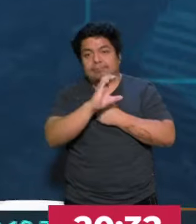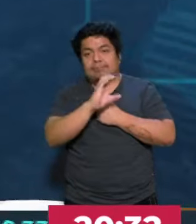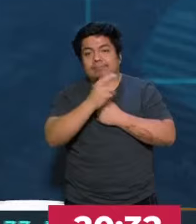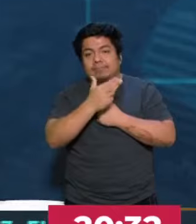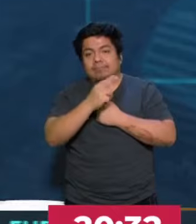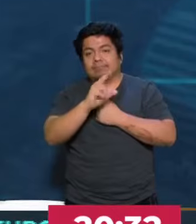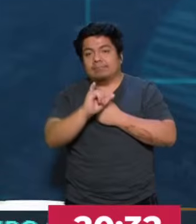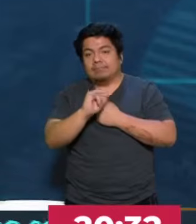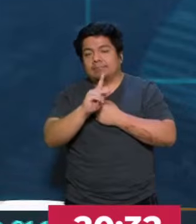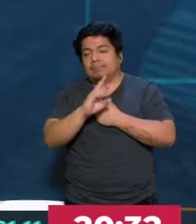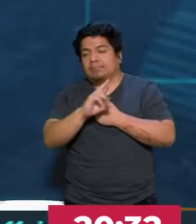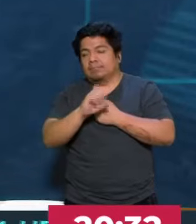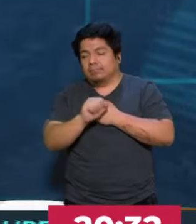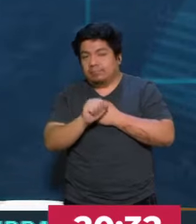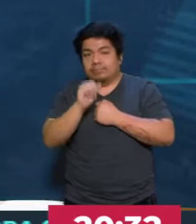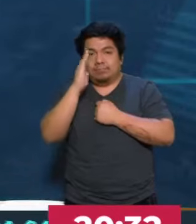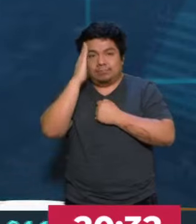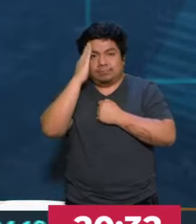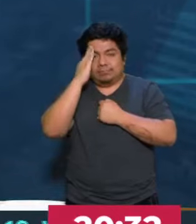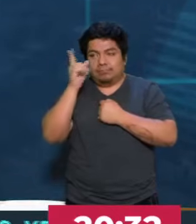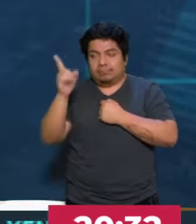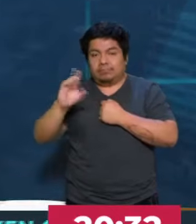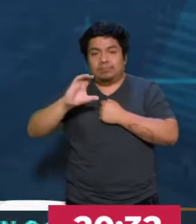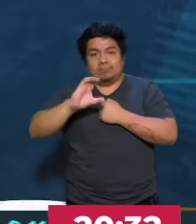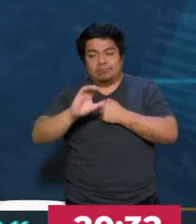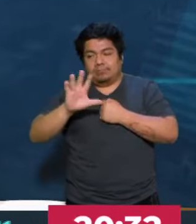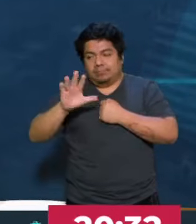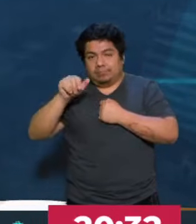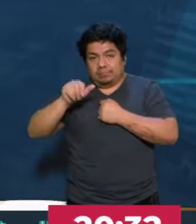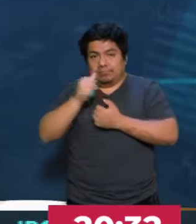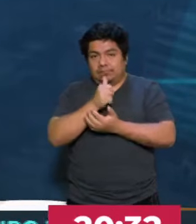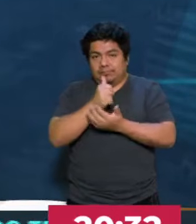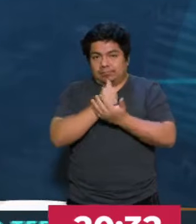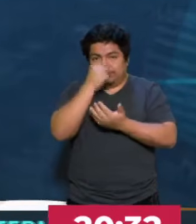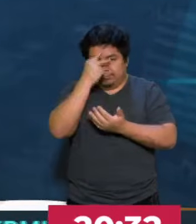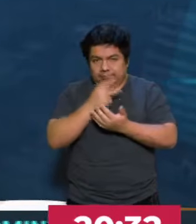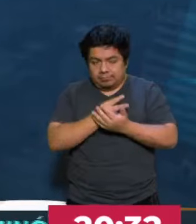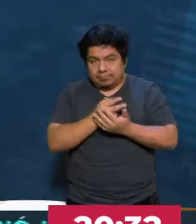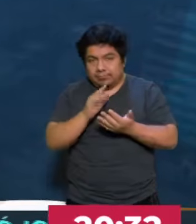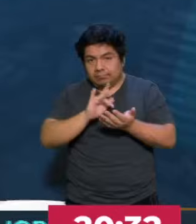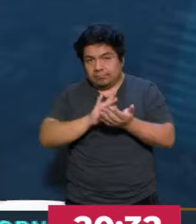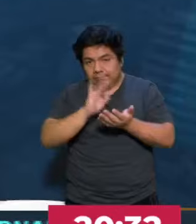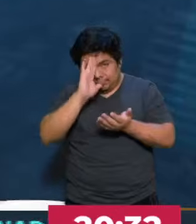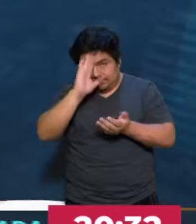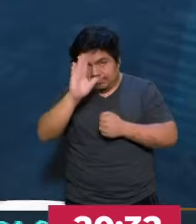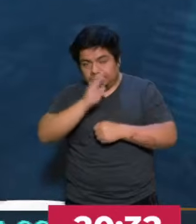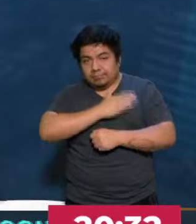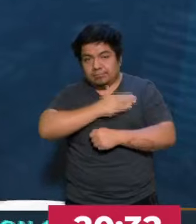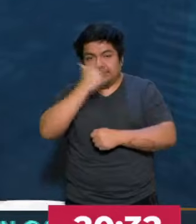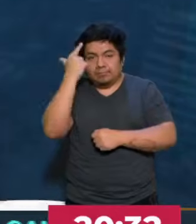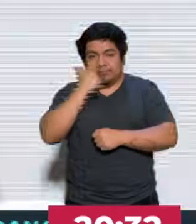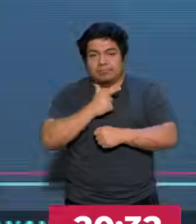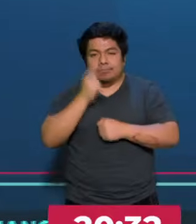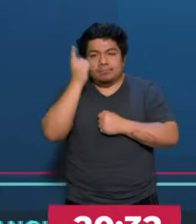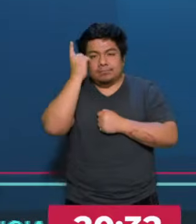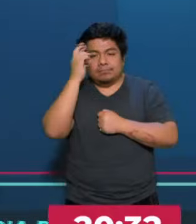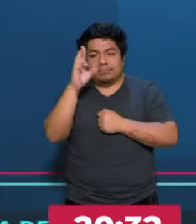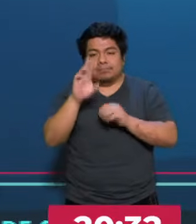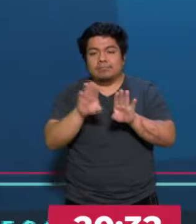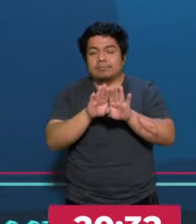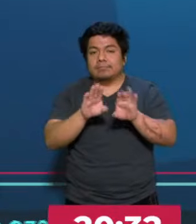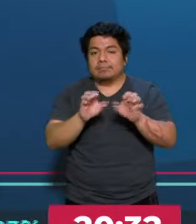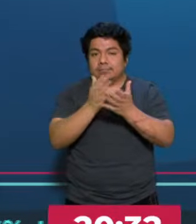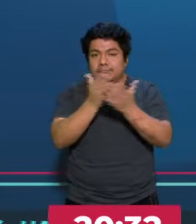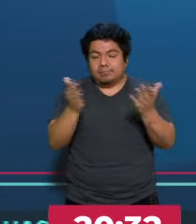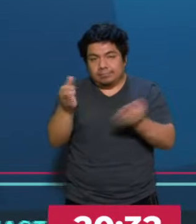Chiprés, titular, coordinador general del C5 de nuestra ciudad. Buenas noches, doctor, ¿cómo se encuentra? Muy bien, Berenice, primero que